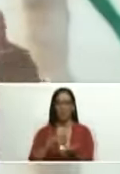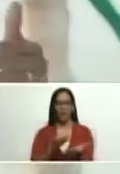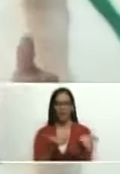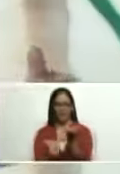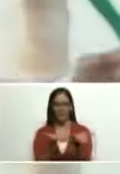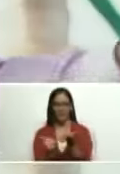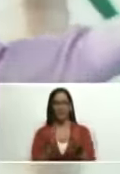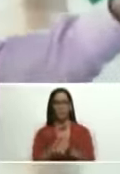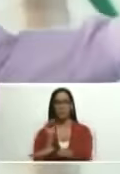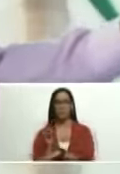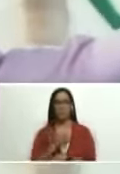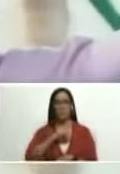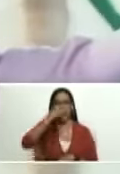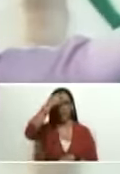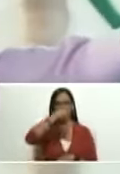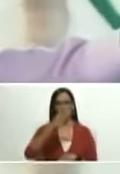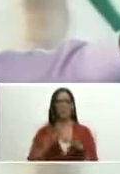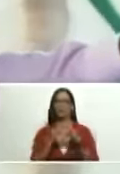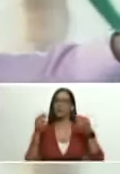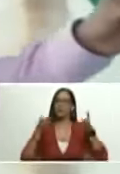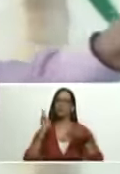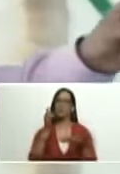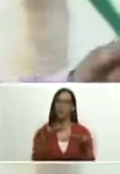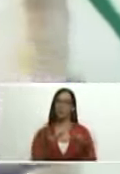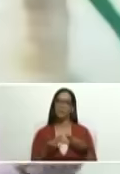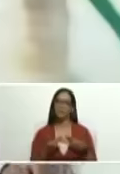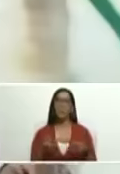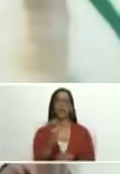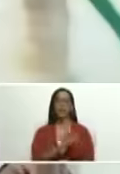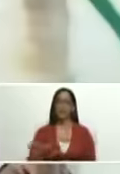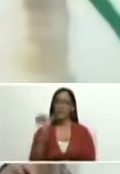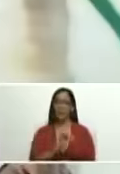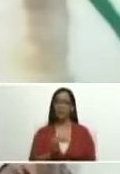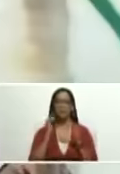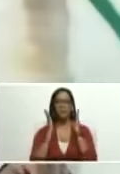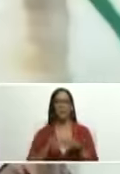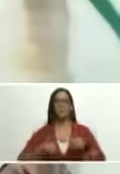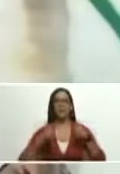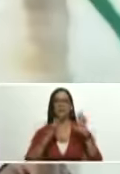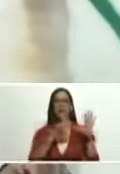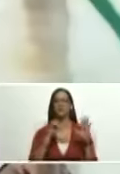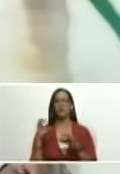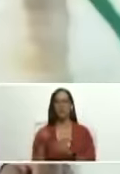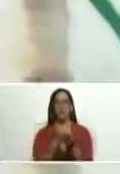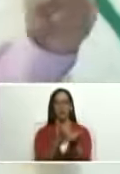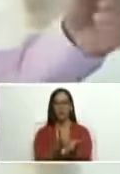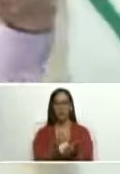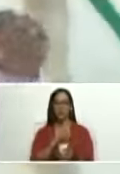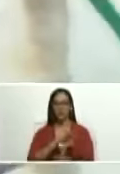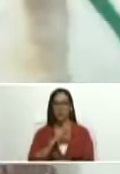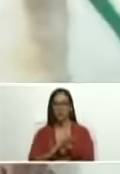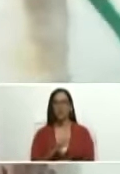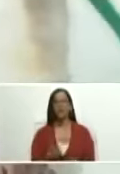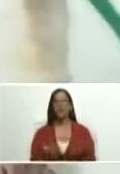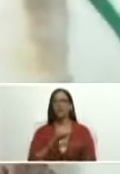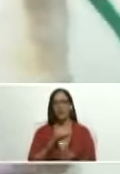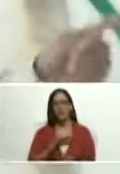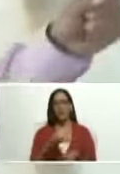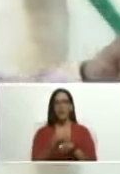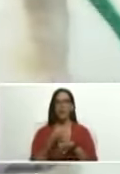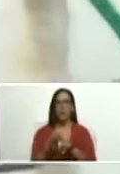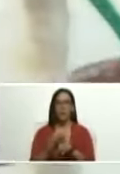servicio a la protección de nuestro pueblo con todas las orientaciones que usted nos da. Semanalmente se están atendiendo más de 800 ayudas sociales entre la alcaldía y la